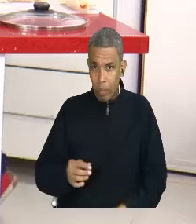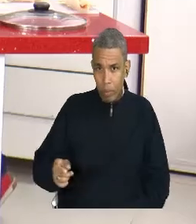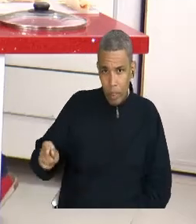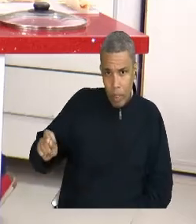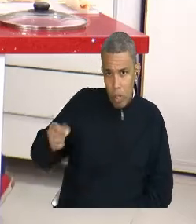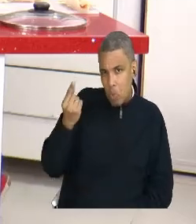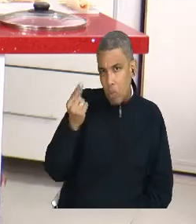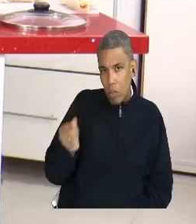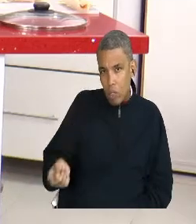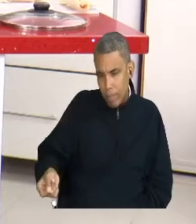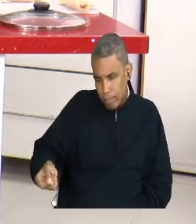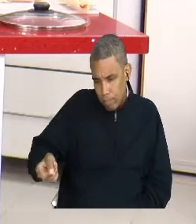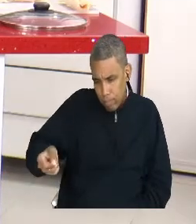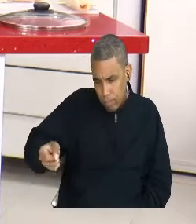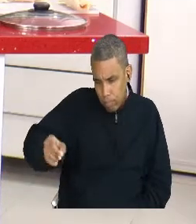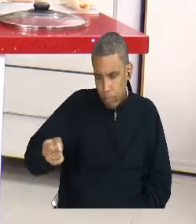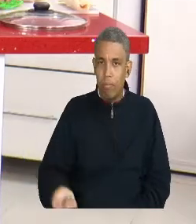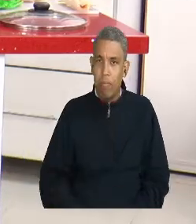Uh-huh. Y vamos a llevar a freír.